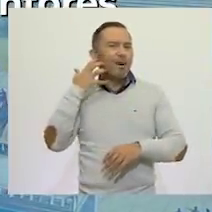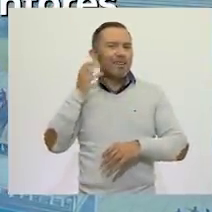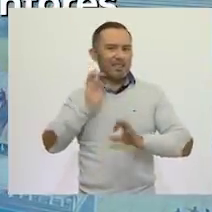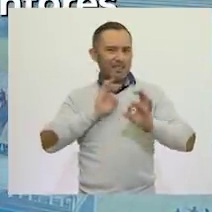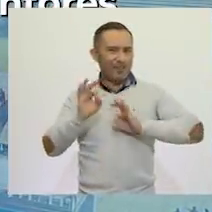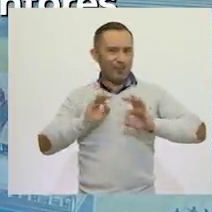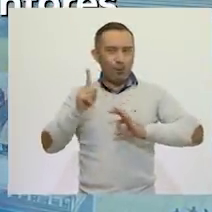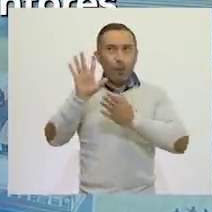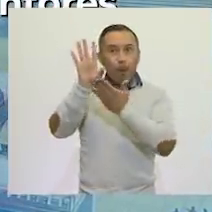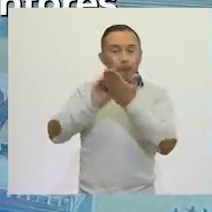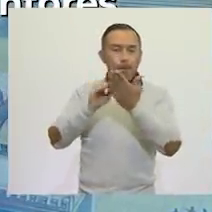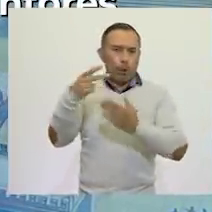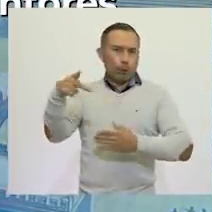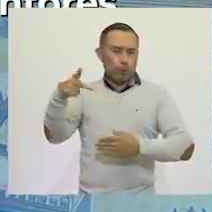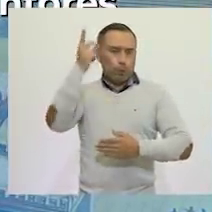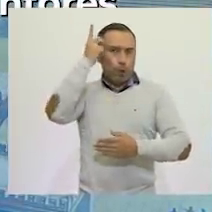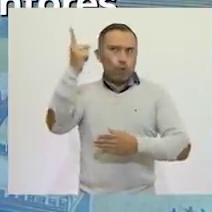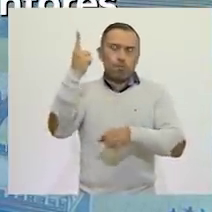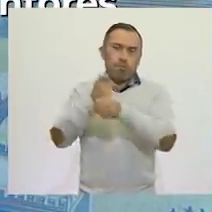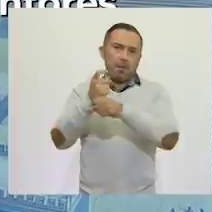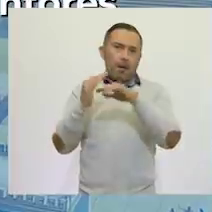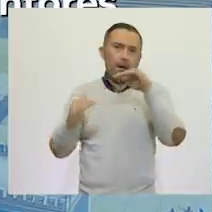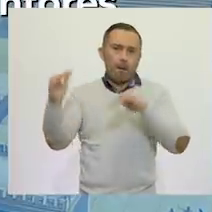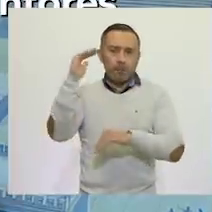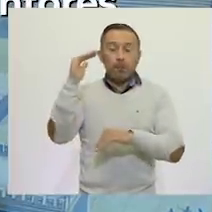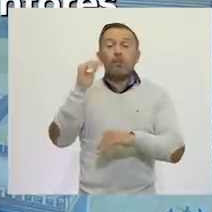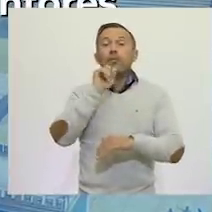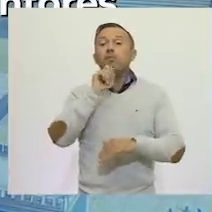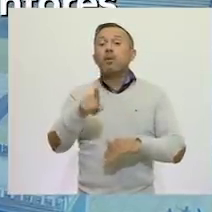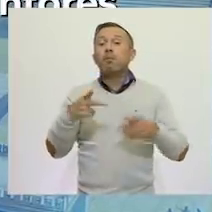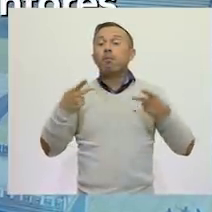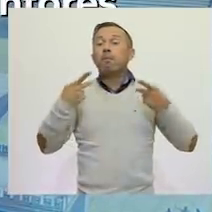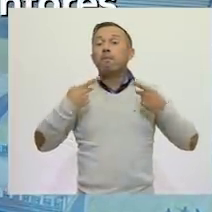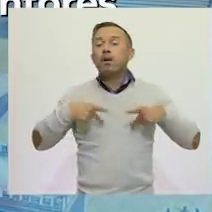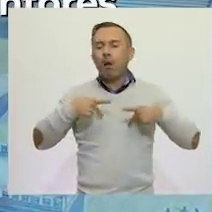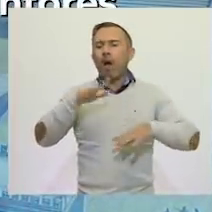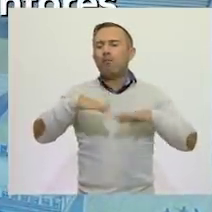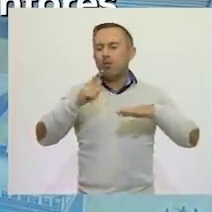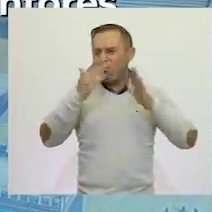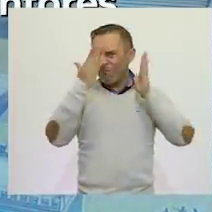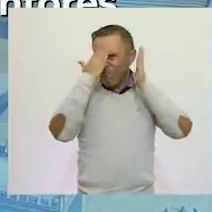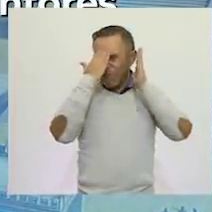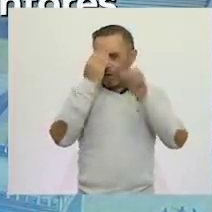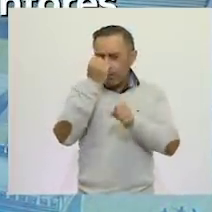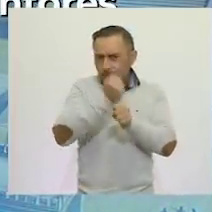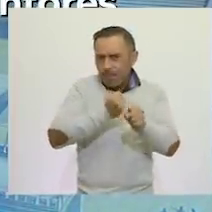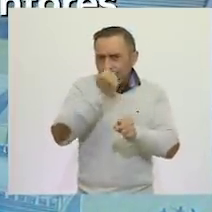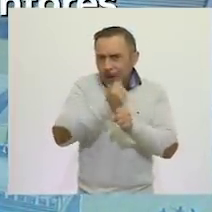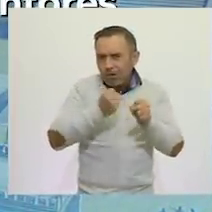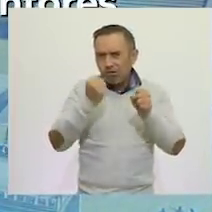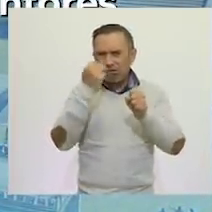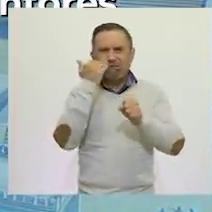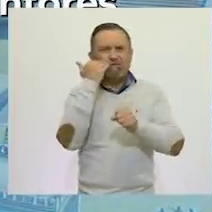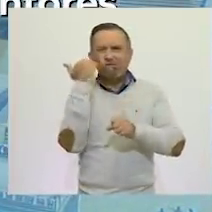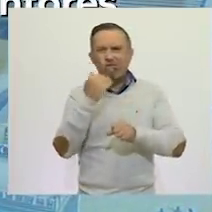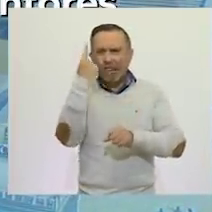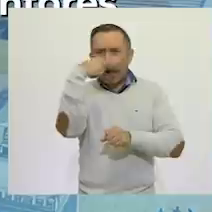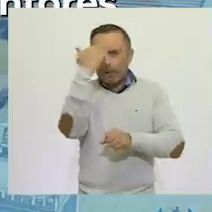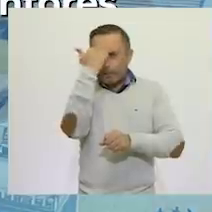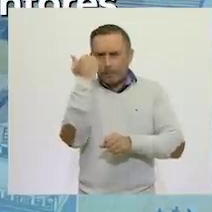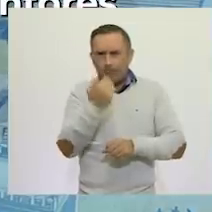dios. E incluso personas con deformaciones que les hacían intencionalmente porque eran símbolo de belleza, o